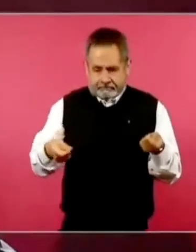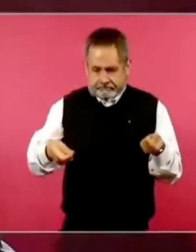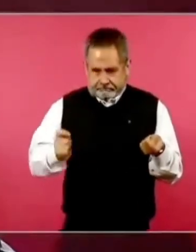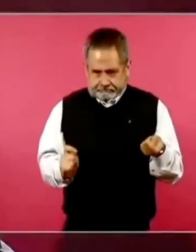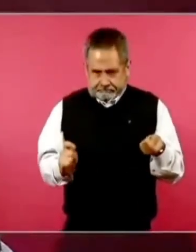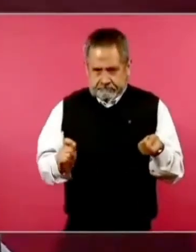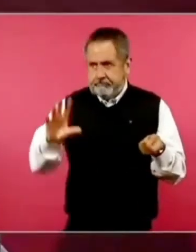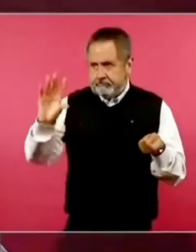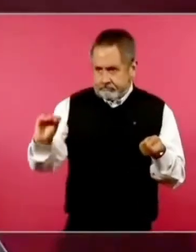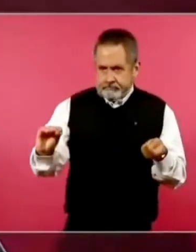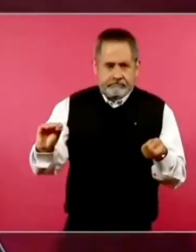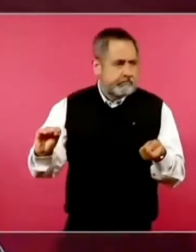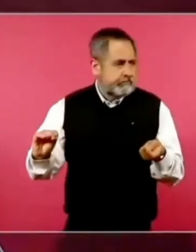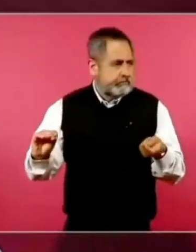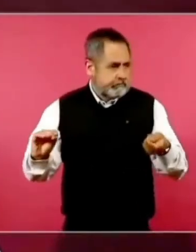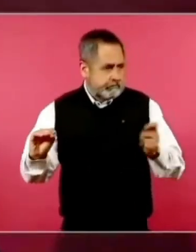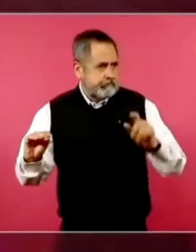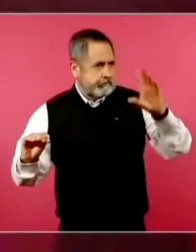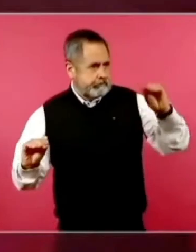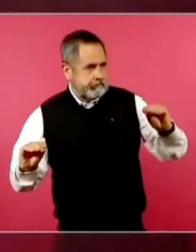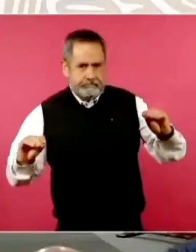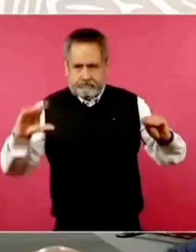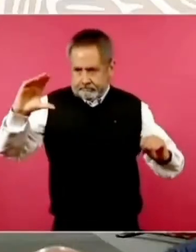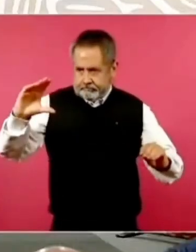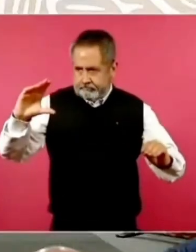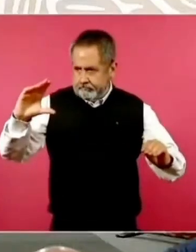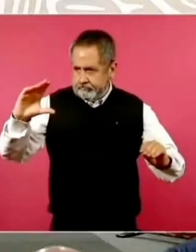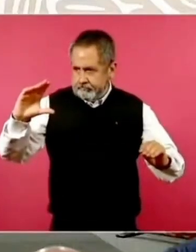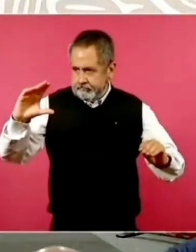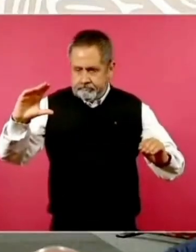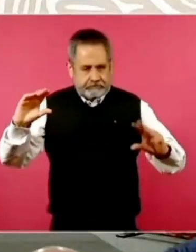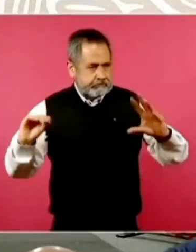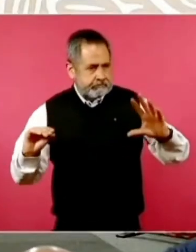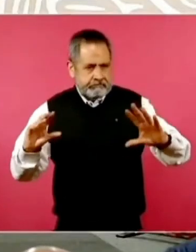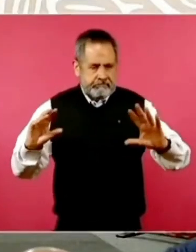y transitorios.